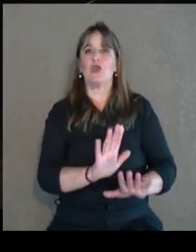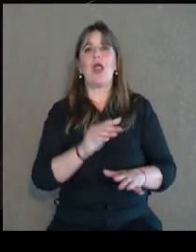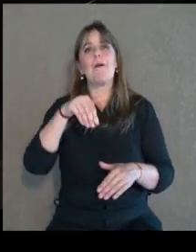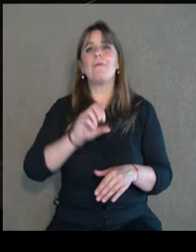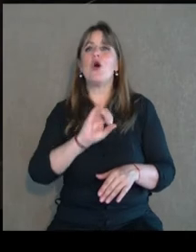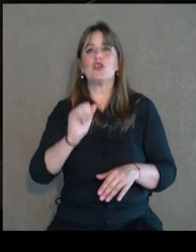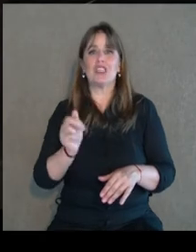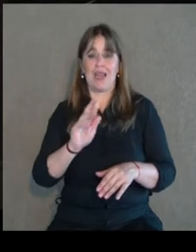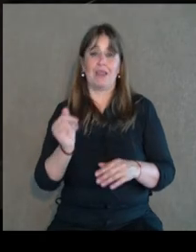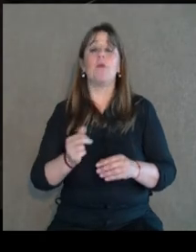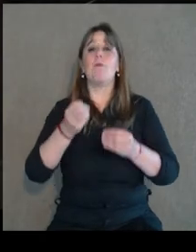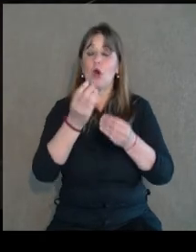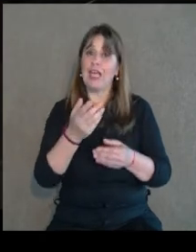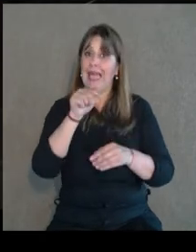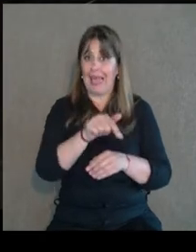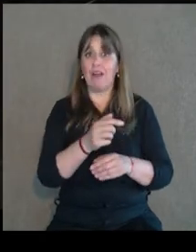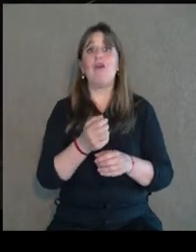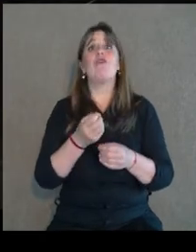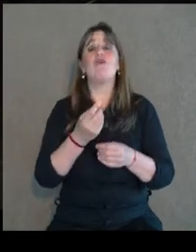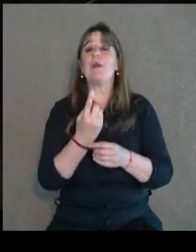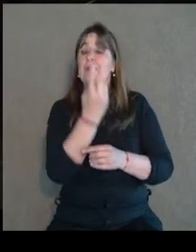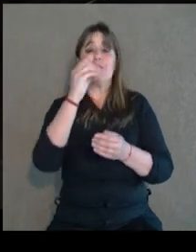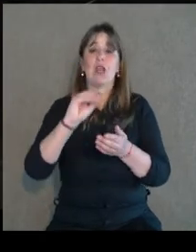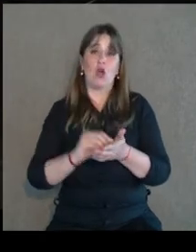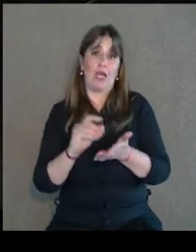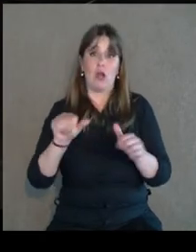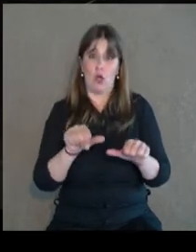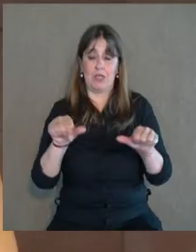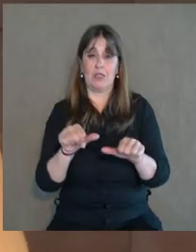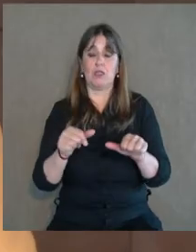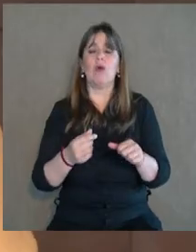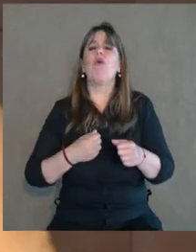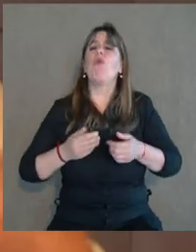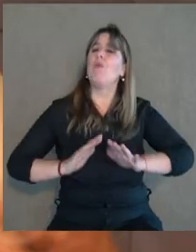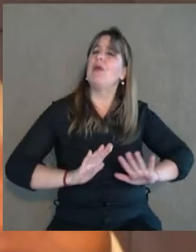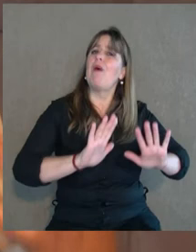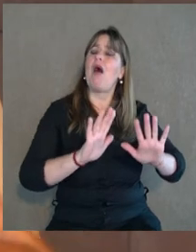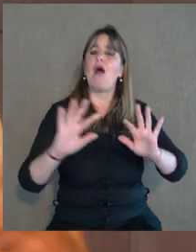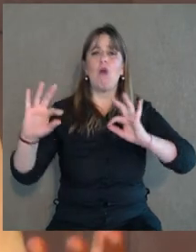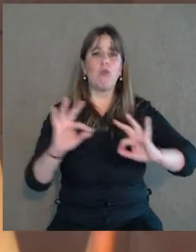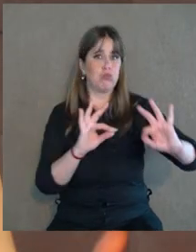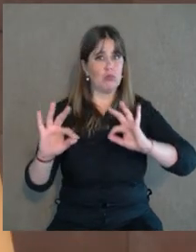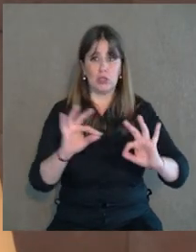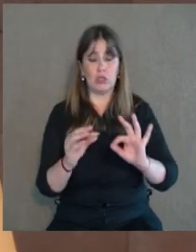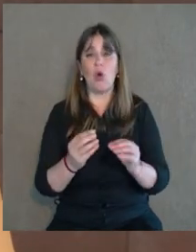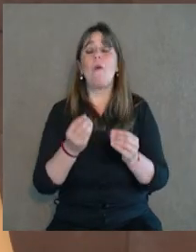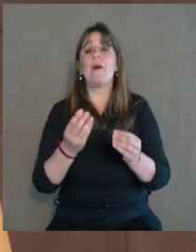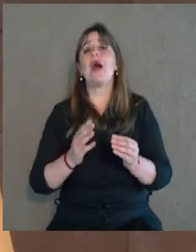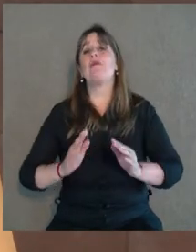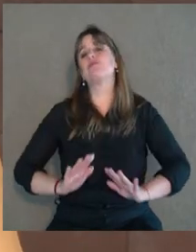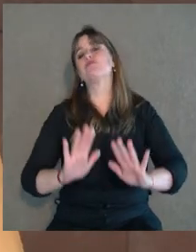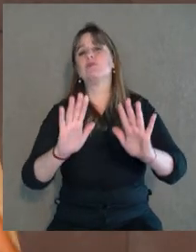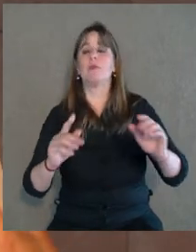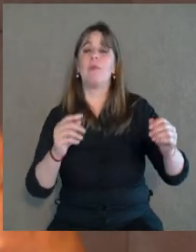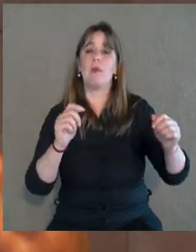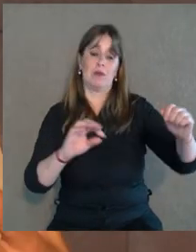ser estrenado por el baile del mismo 'seguro y como se prepara un músico para me imagino bueno toda la vida te preparas para tocar